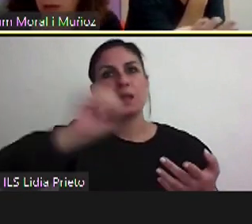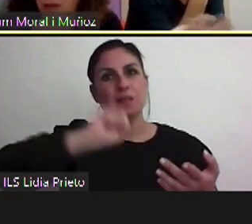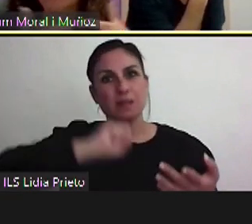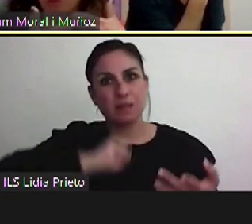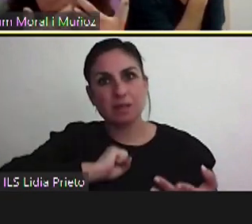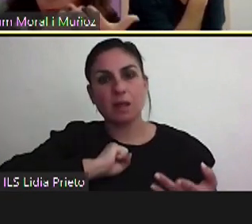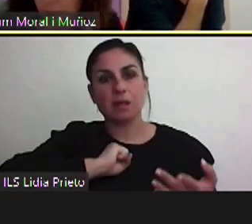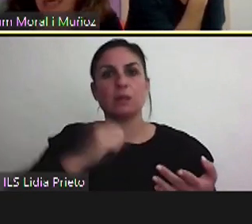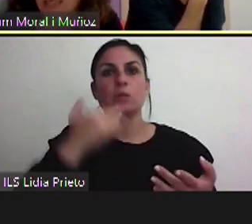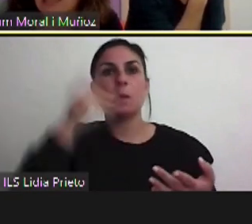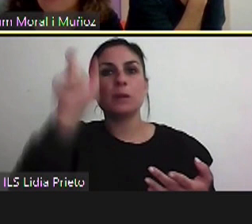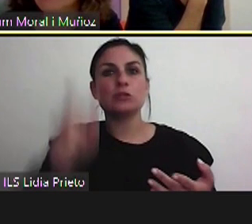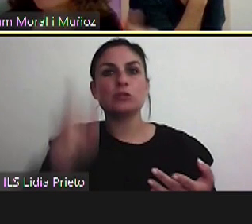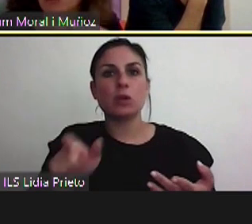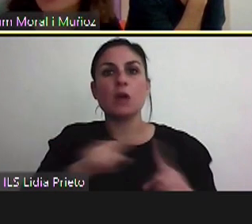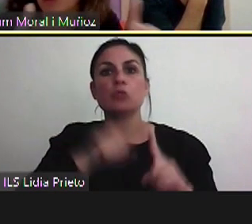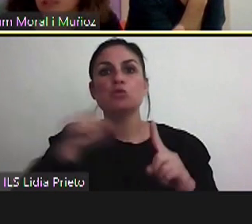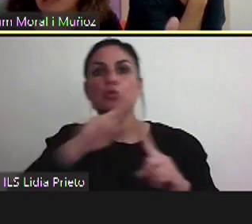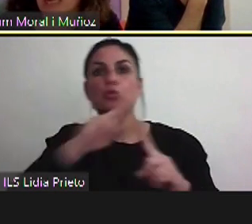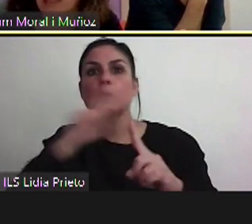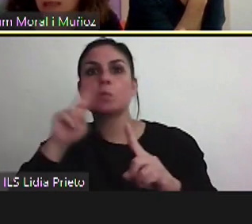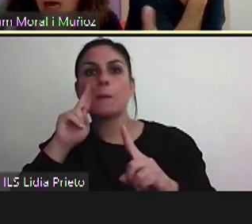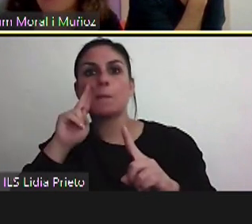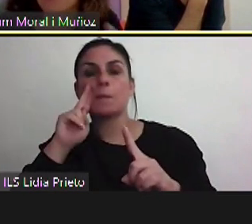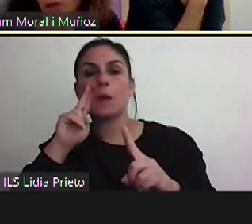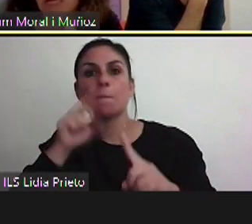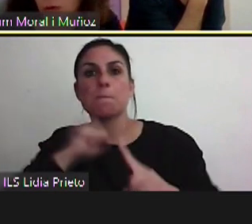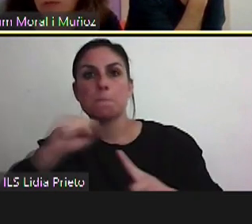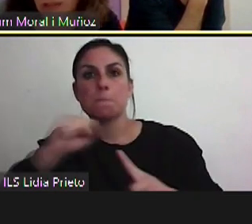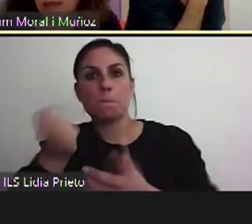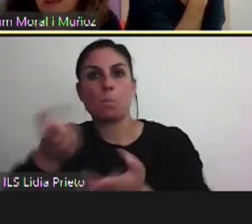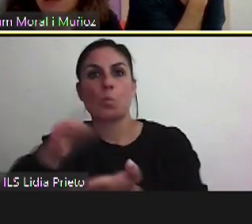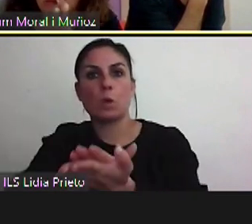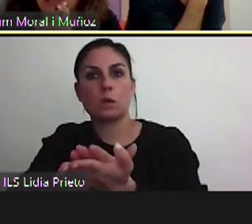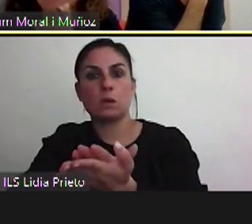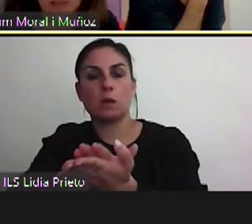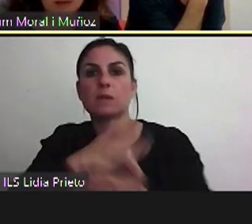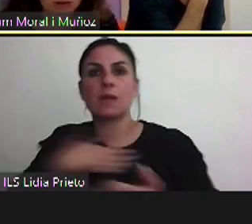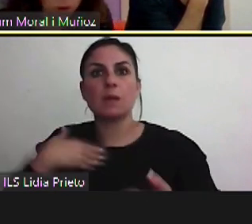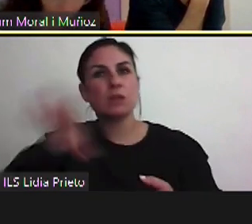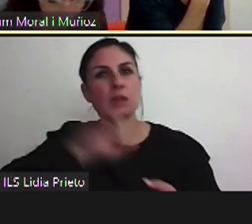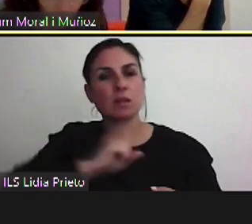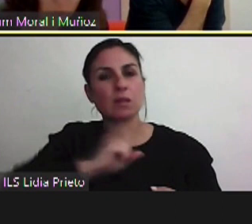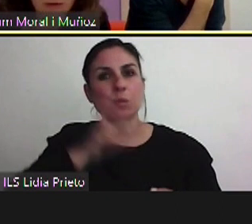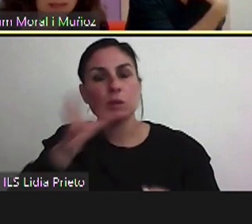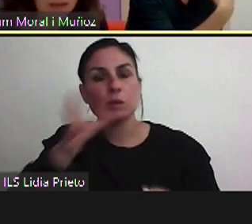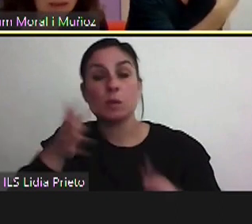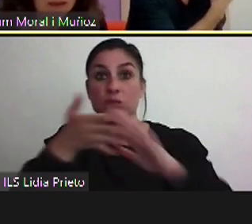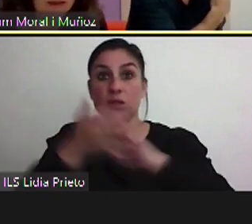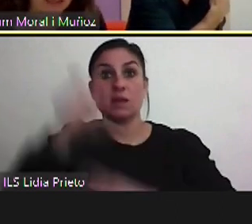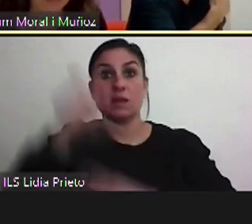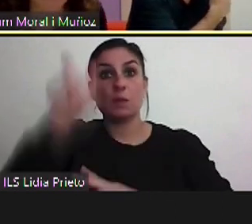a su madre? O porque la gente mala existe, no tiene por qué detrás haber un problema de salud mental. Y todo eso ya pasó.